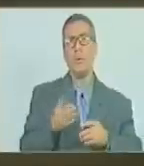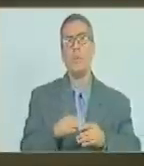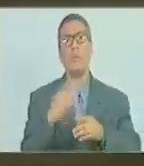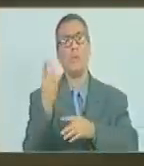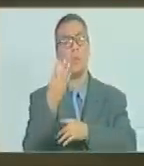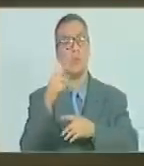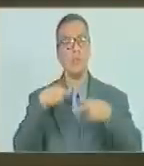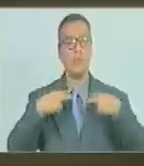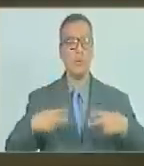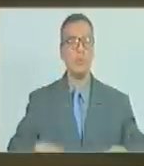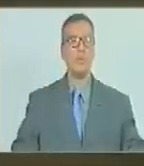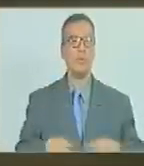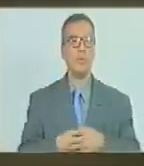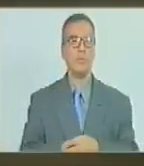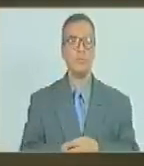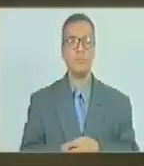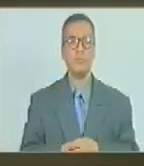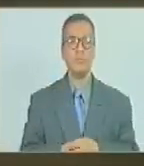templo de la vida.